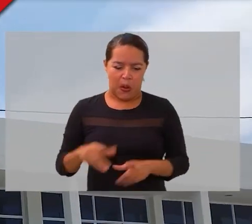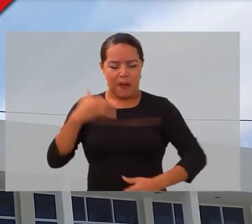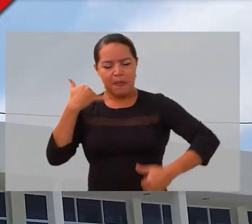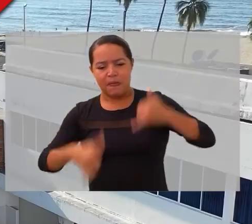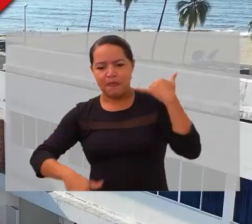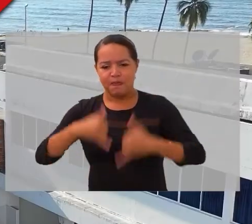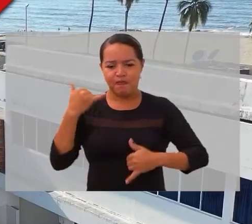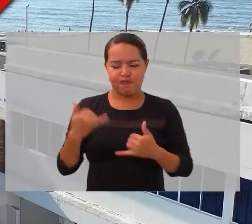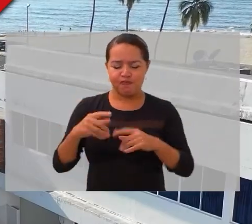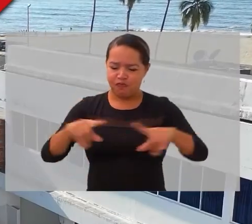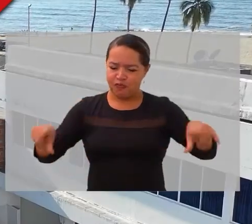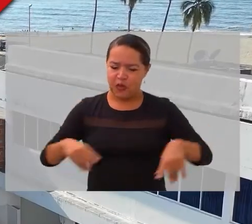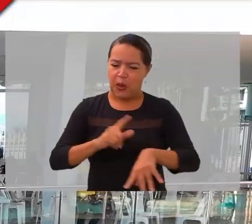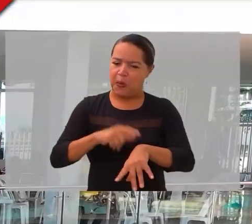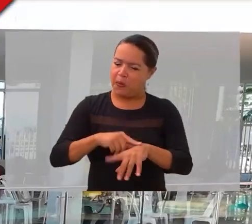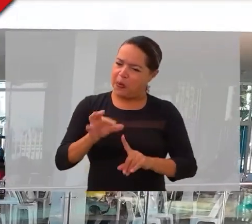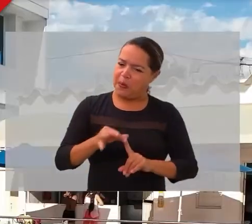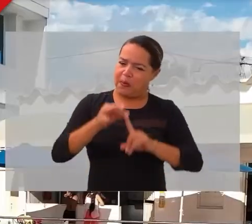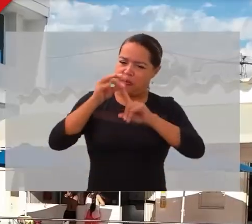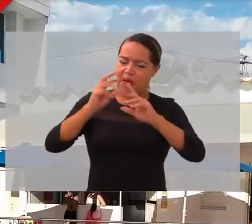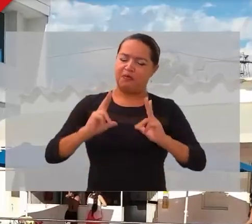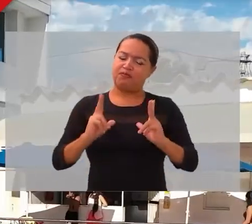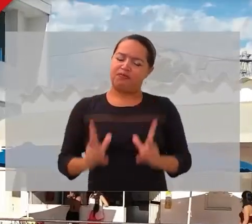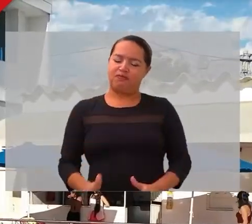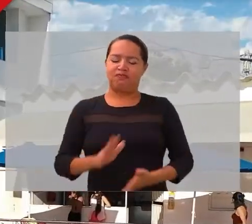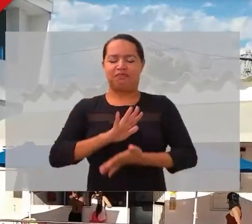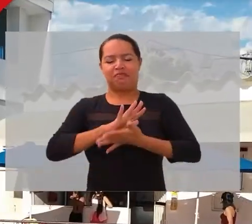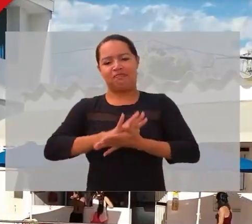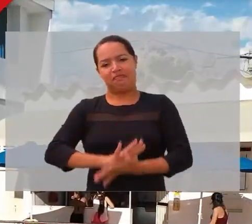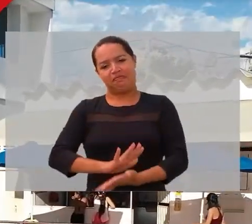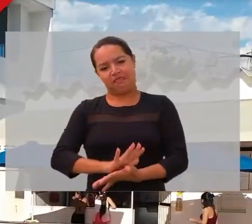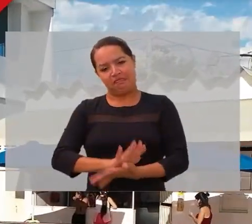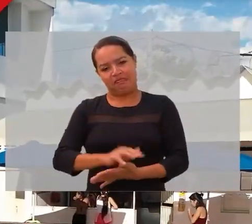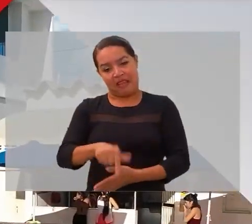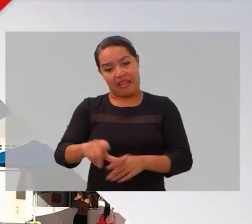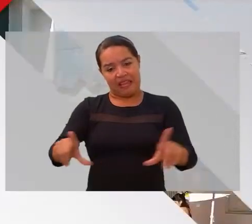recreación, ambiente agradable, seguro y confortable.